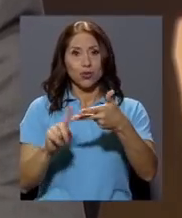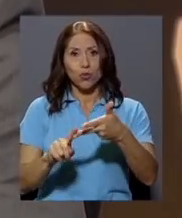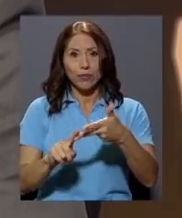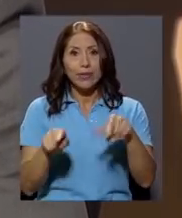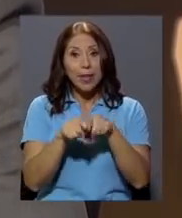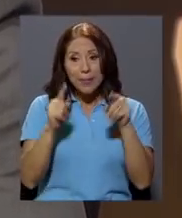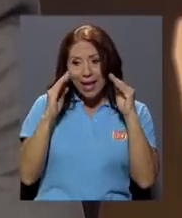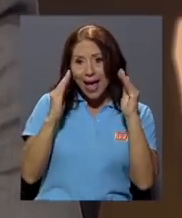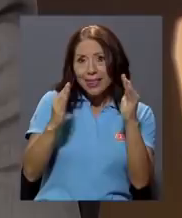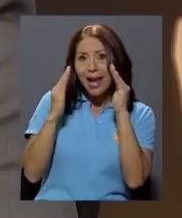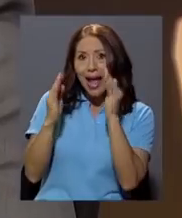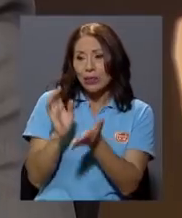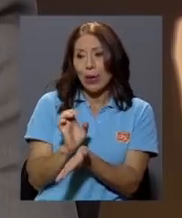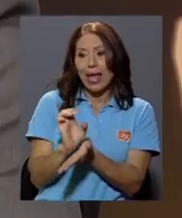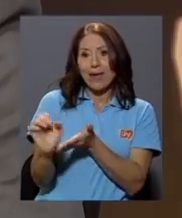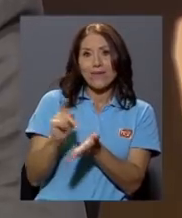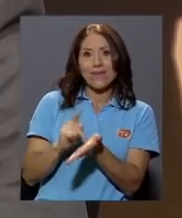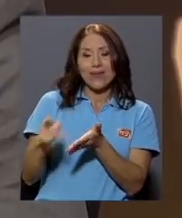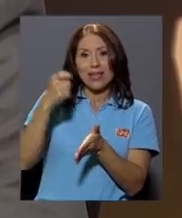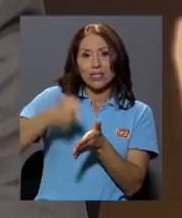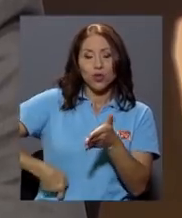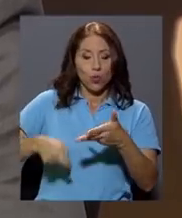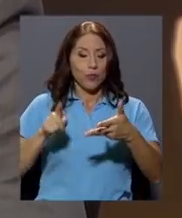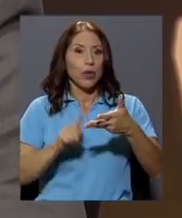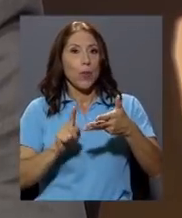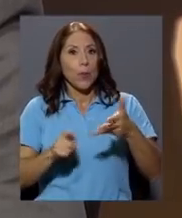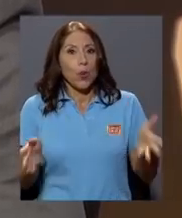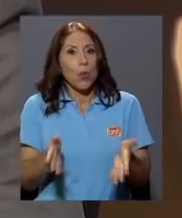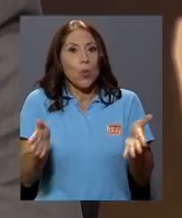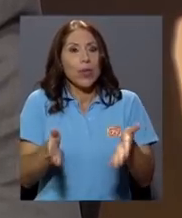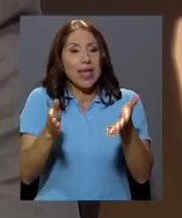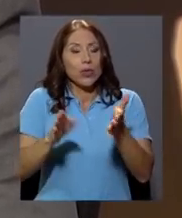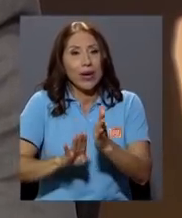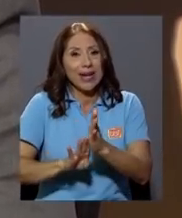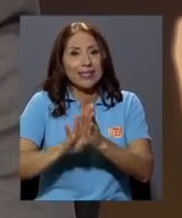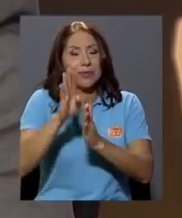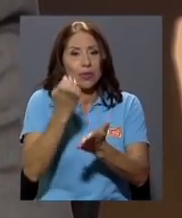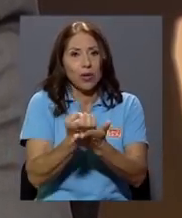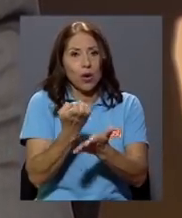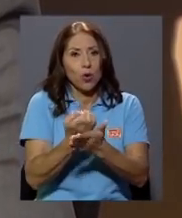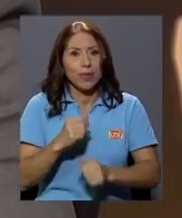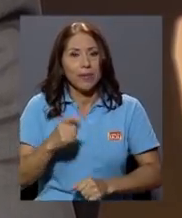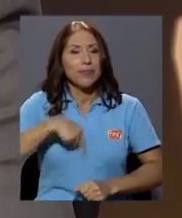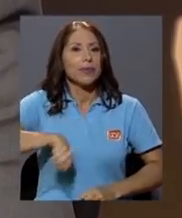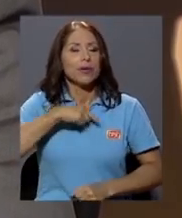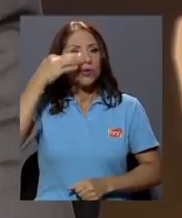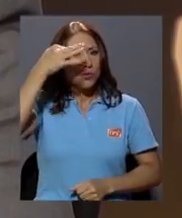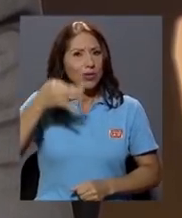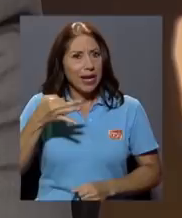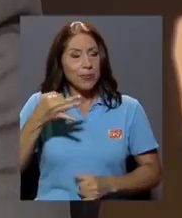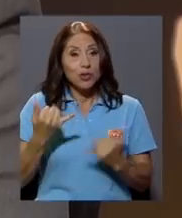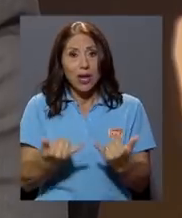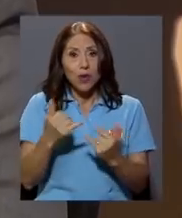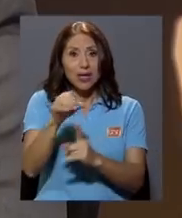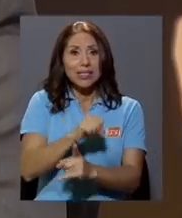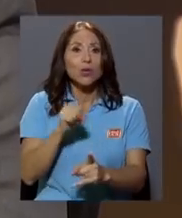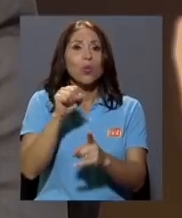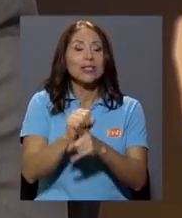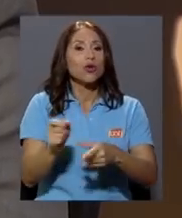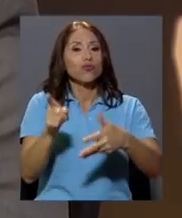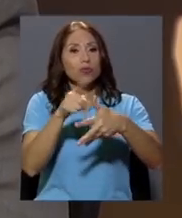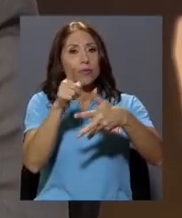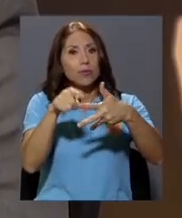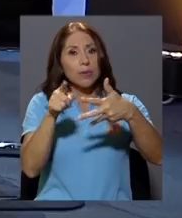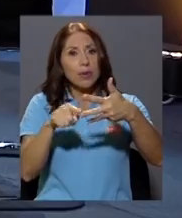evasión, otra es promoviendo el crecimiento de la economía. Nosotros creemos que la situación amerita que